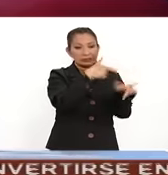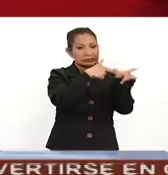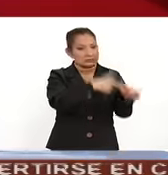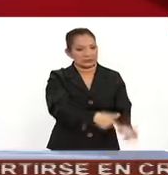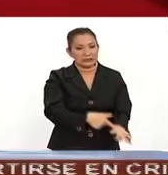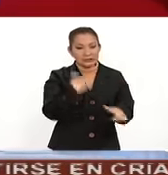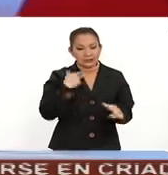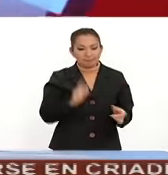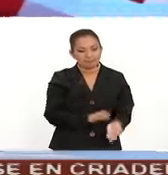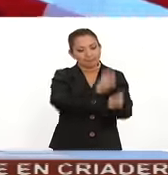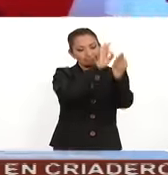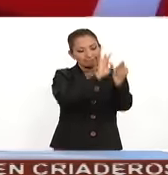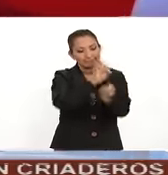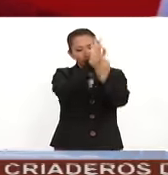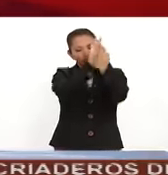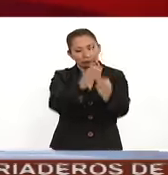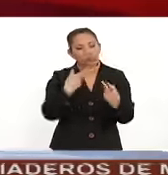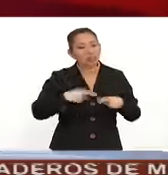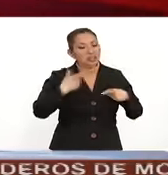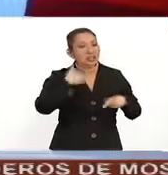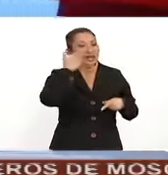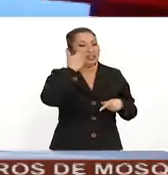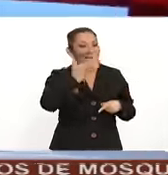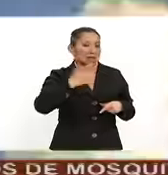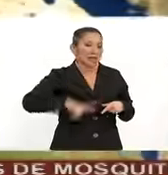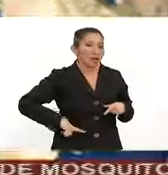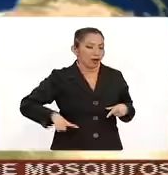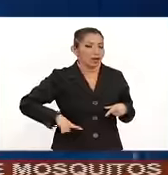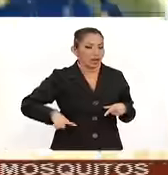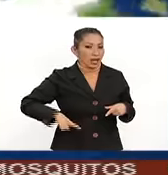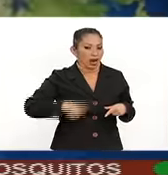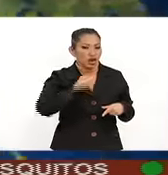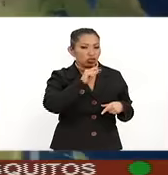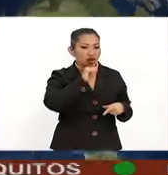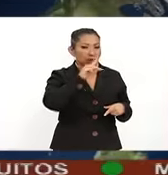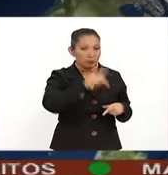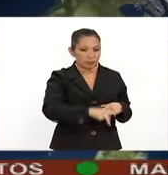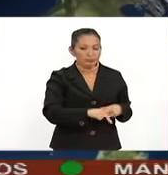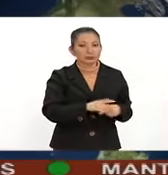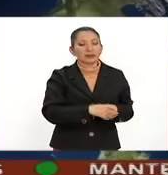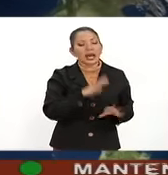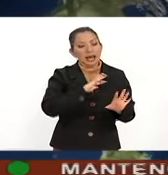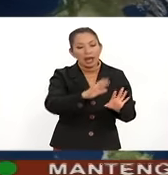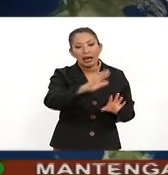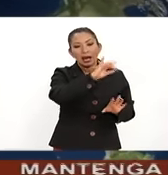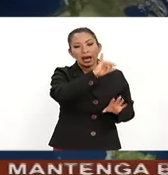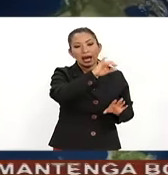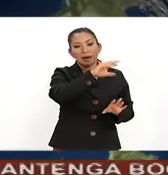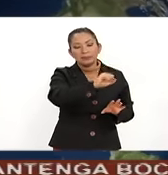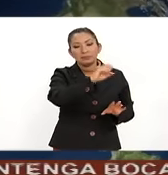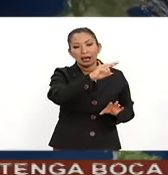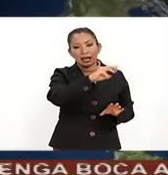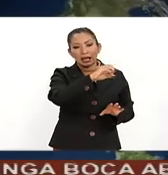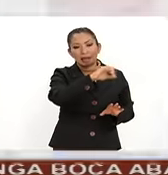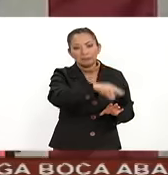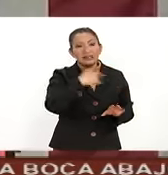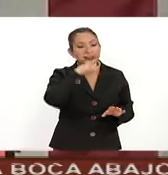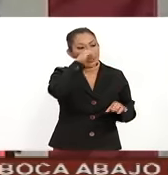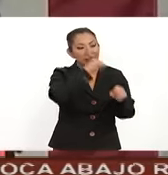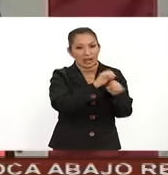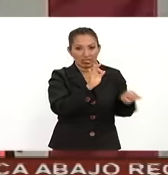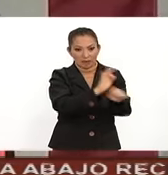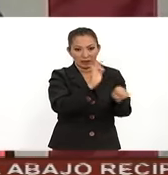las comparecencias de los nominados a ocupar un cargo en el gabinete de Donald Trump. En su oportunidad, James Mattis, aspirante a la Secretaría